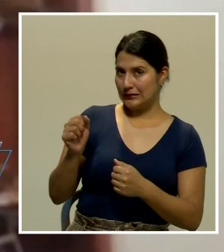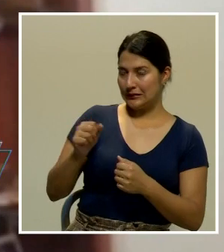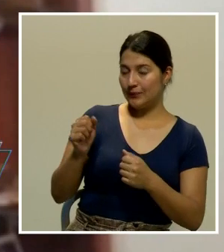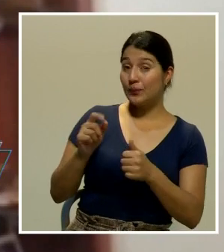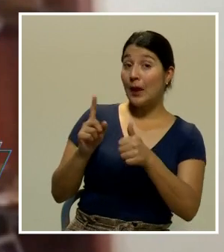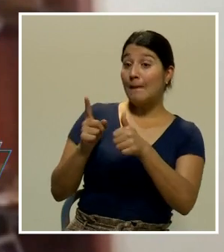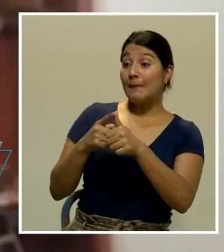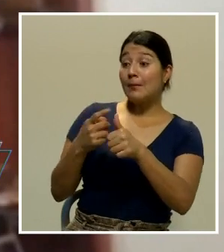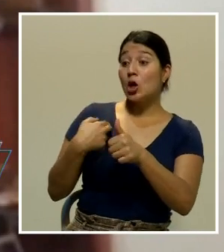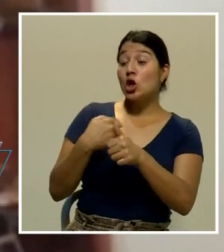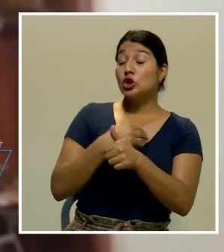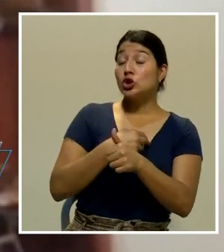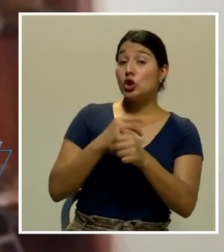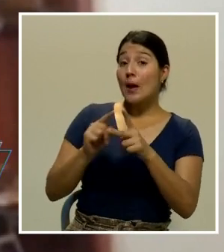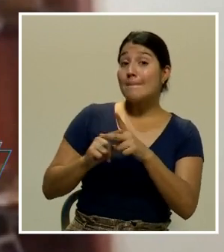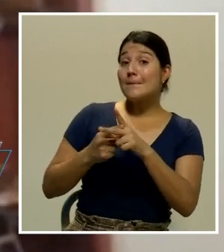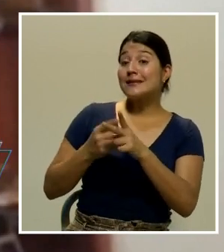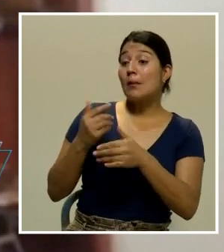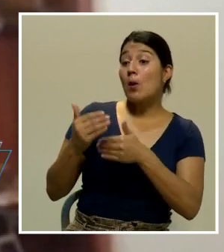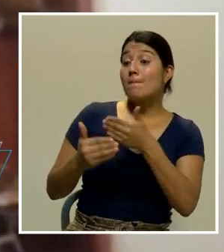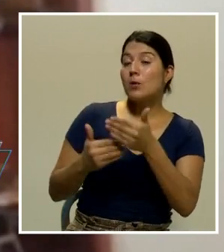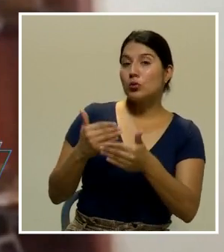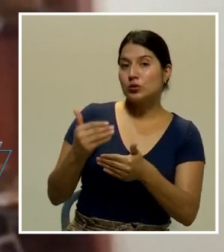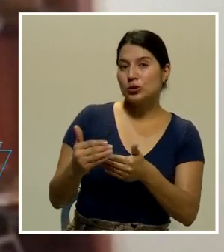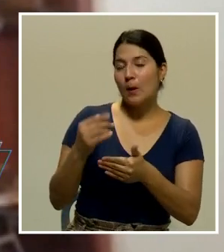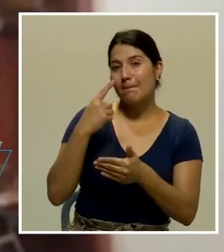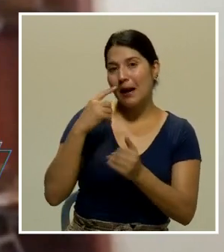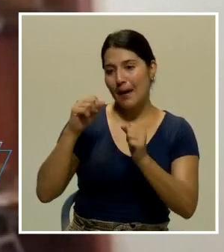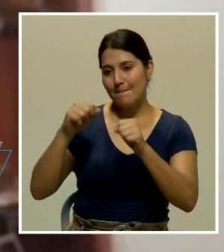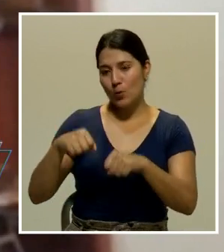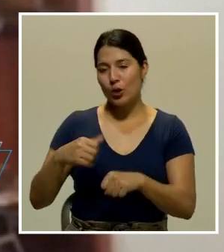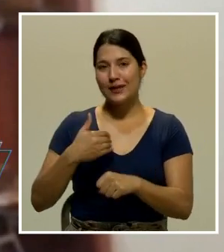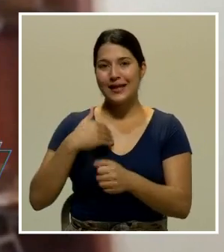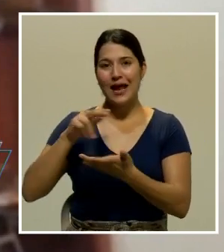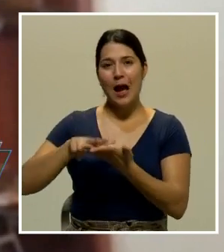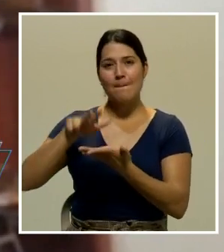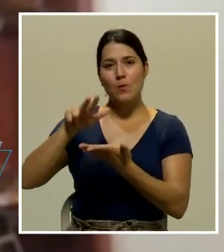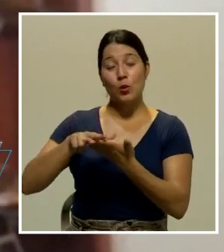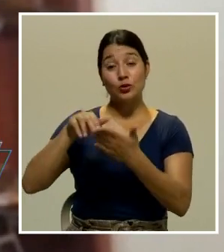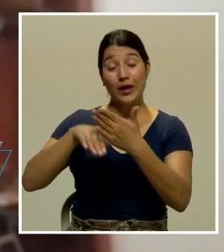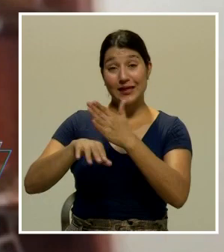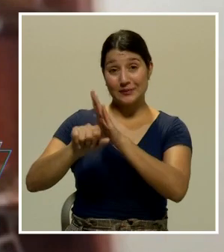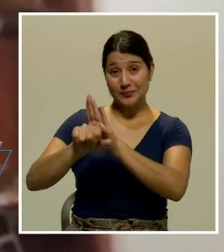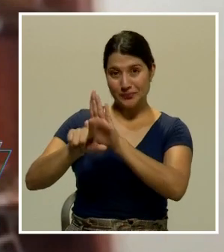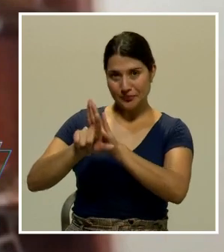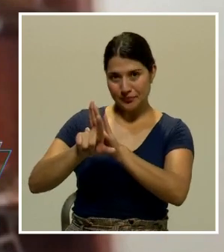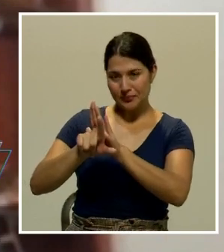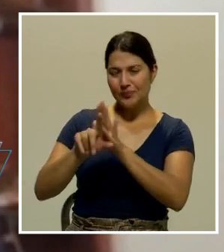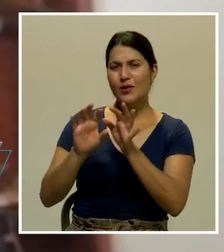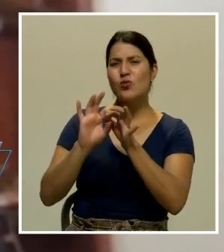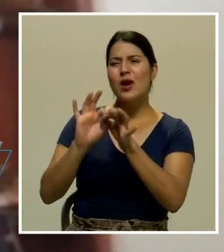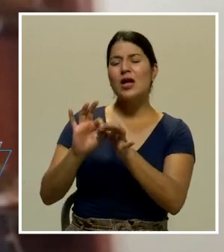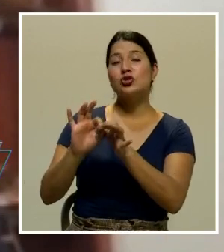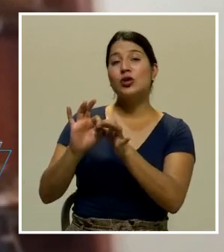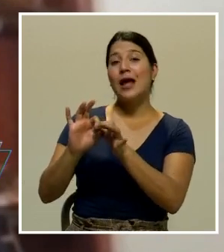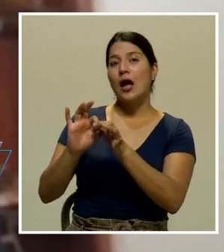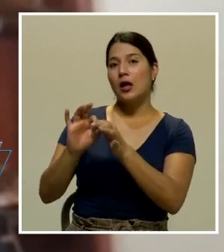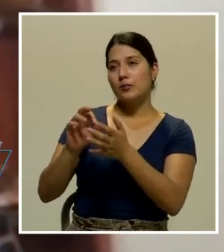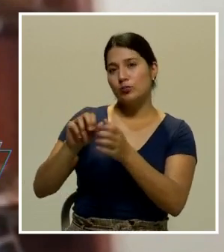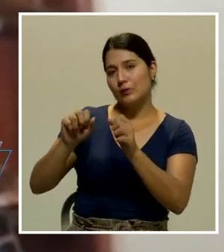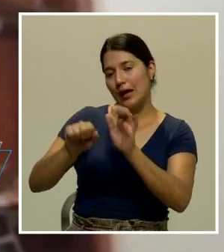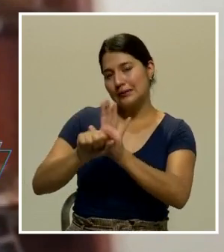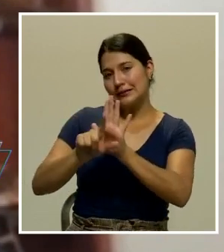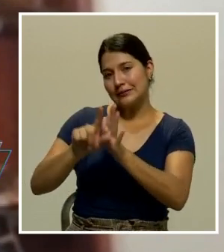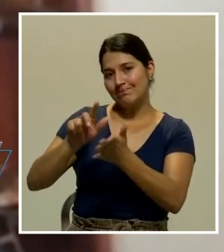inicialmente estamos en la etapa de obtener la aprobación en la Asamblea Legislativa de los fondos para salir a